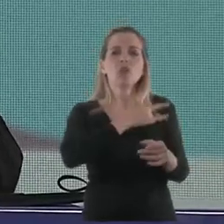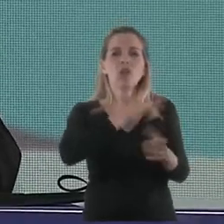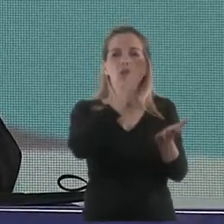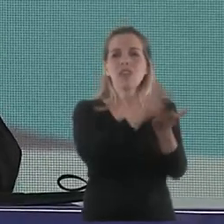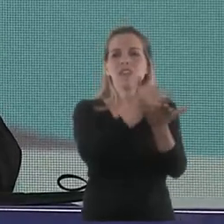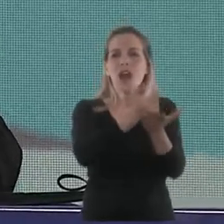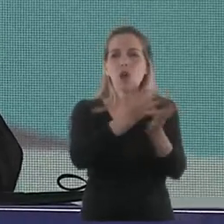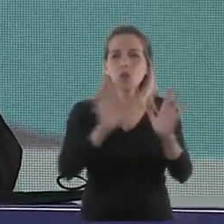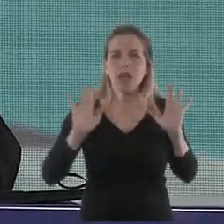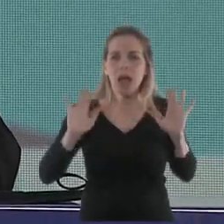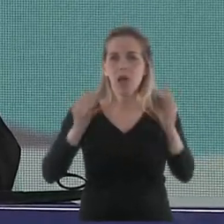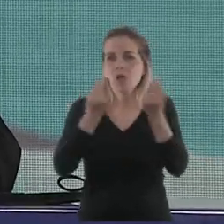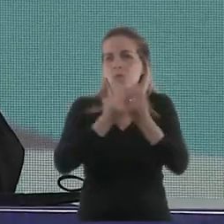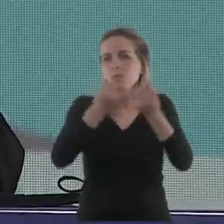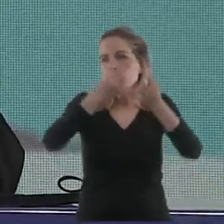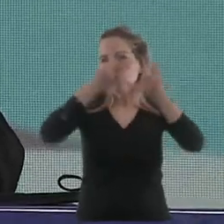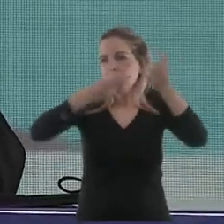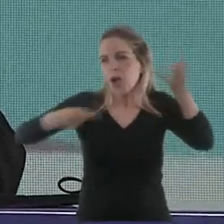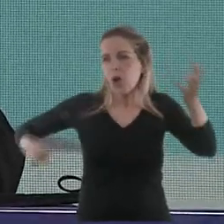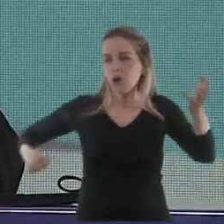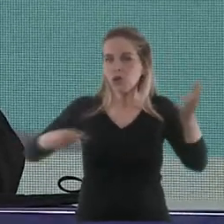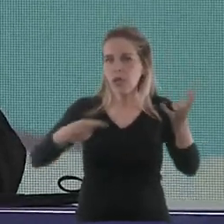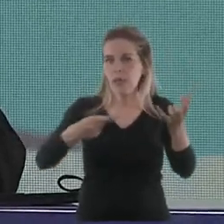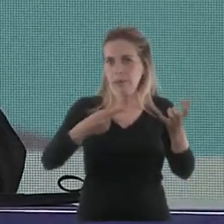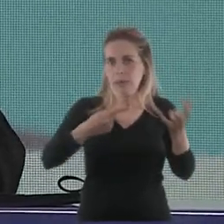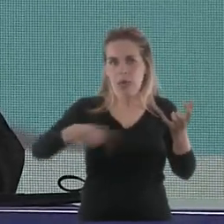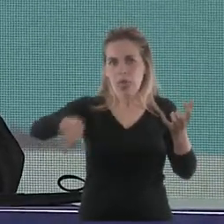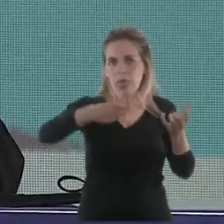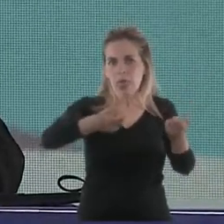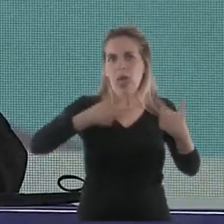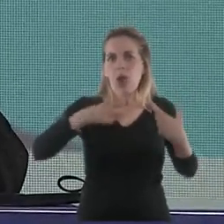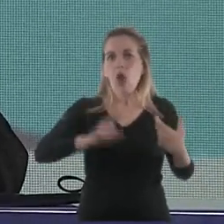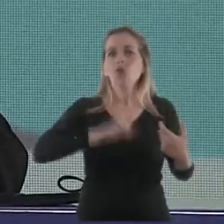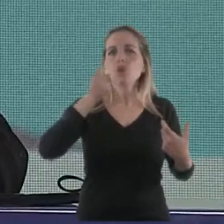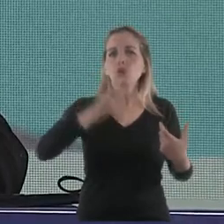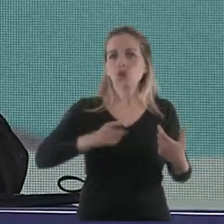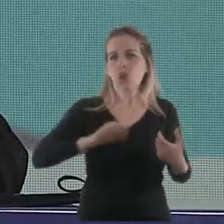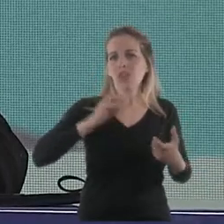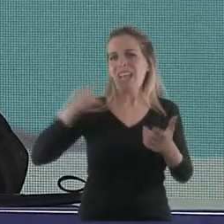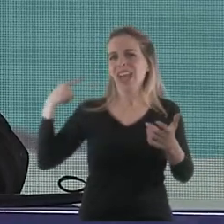Miren cuántas cosas que tenemos nosotros para estar orgullosos de lo que fuimos capaces de hacer.